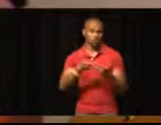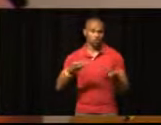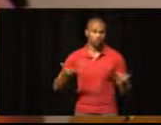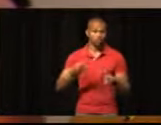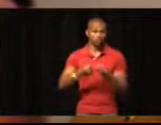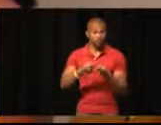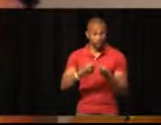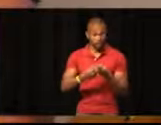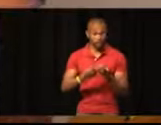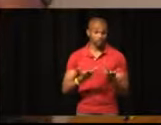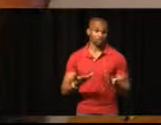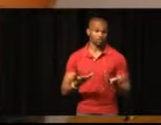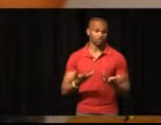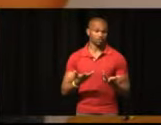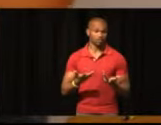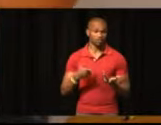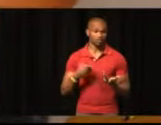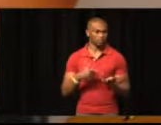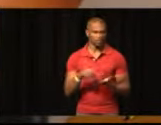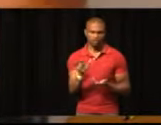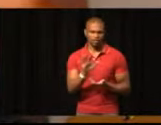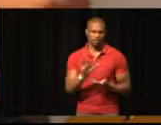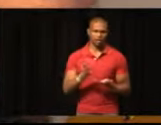de leer el modelo de decidir las cosas,